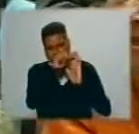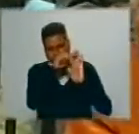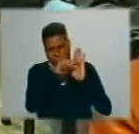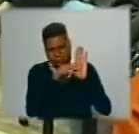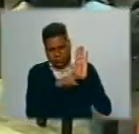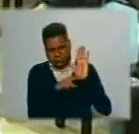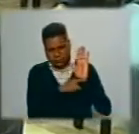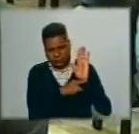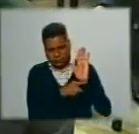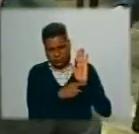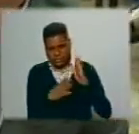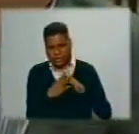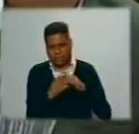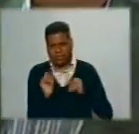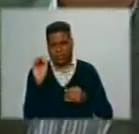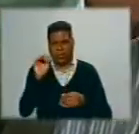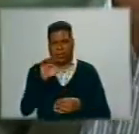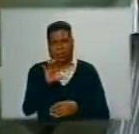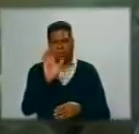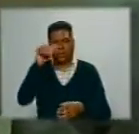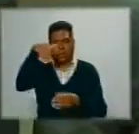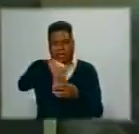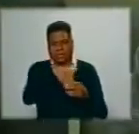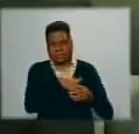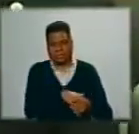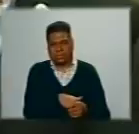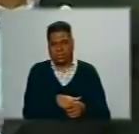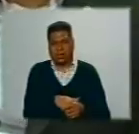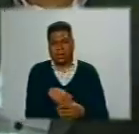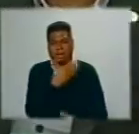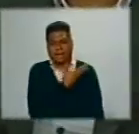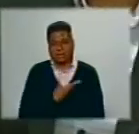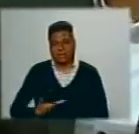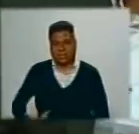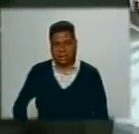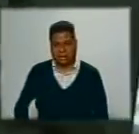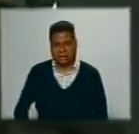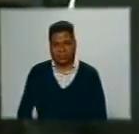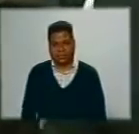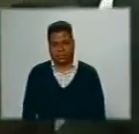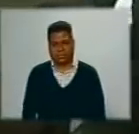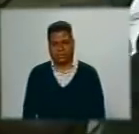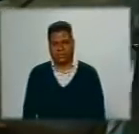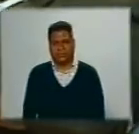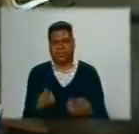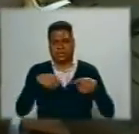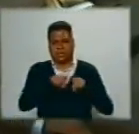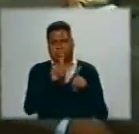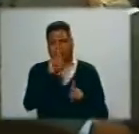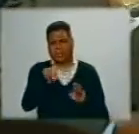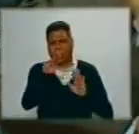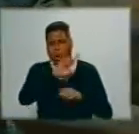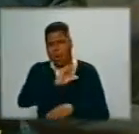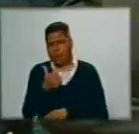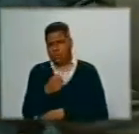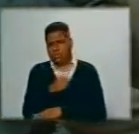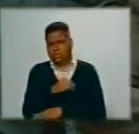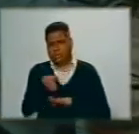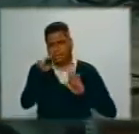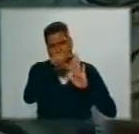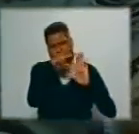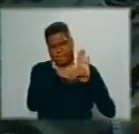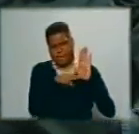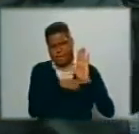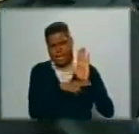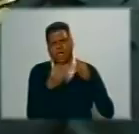las garantías electorales para los comicios presidenciales, así como otras medidas fundamentales para garantizar la